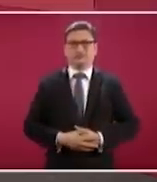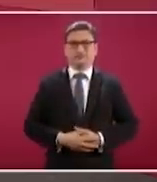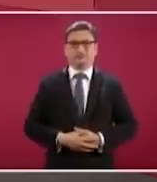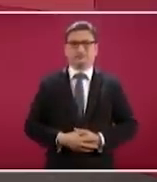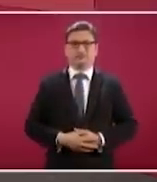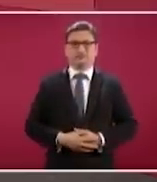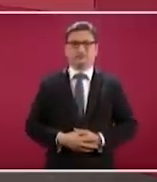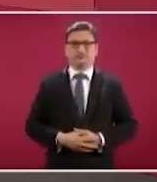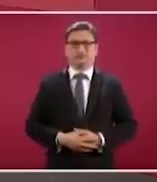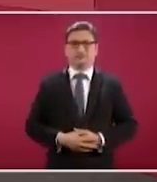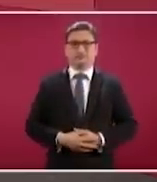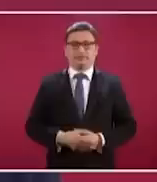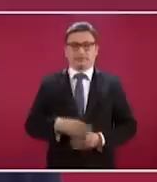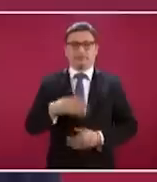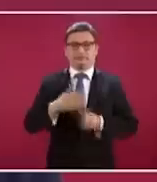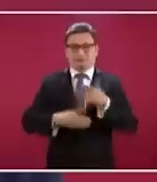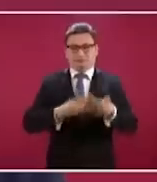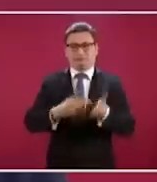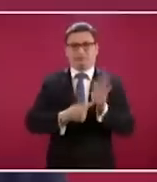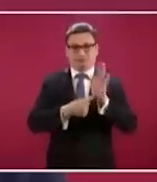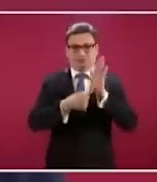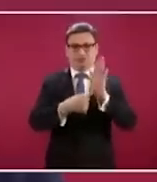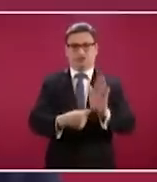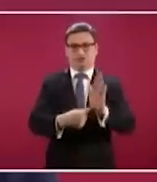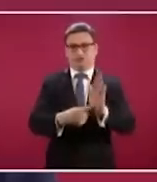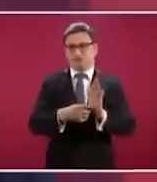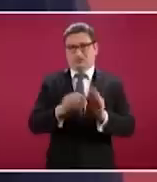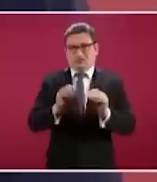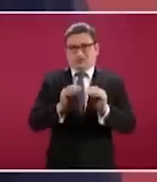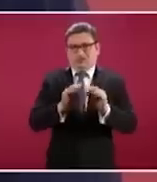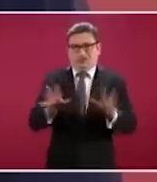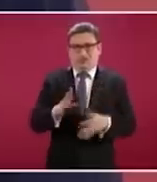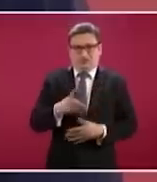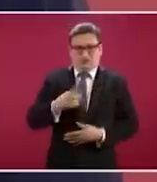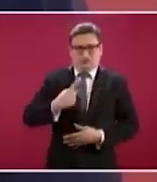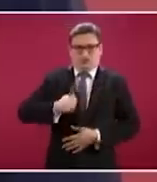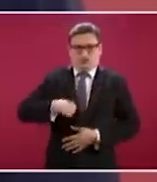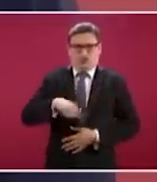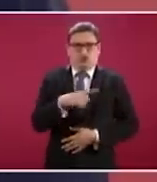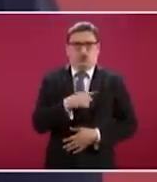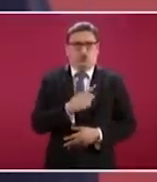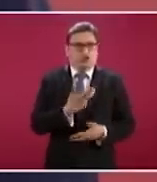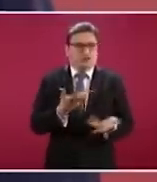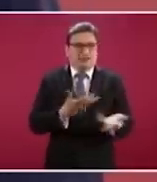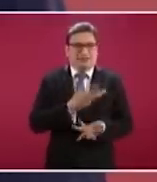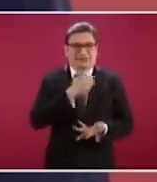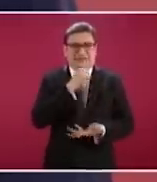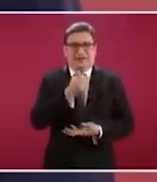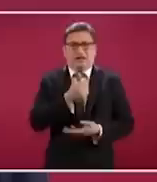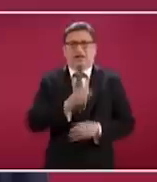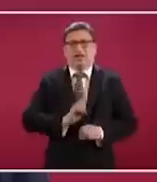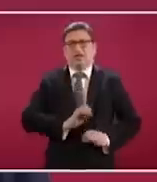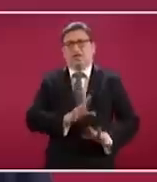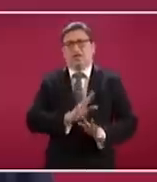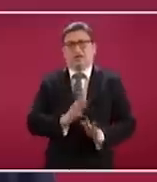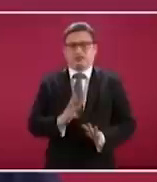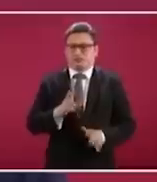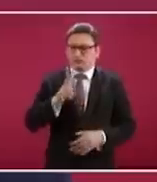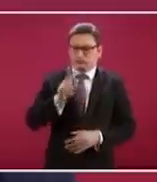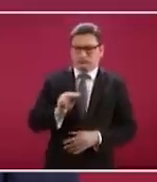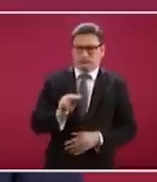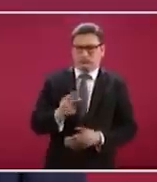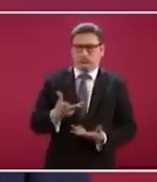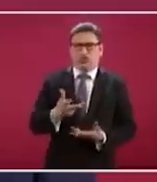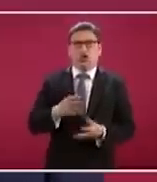y se va a demostrar de que no nos hemos quedado con los brazos cruzados, o